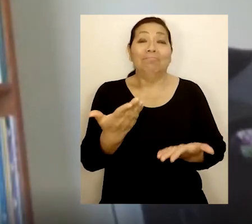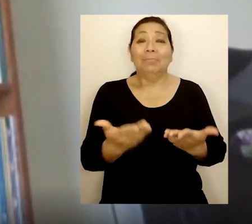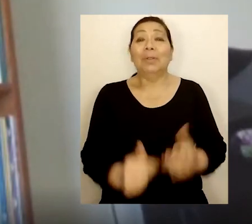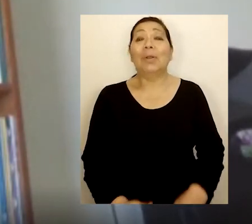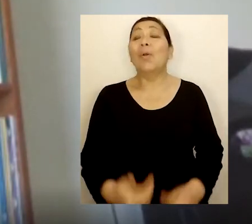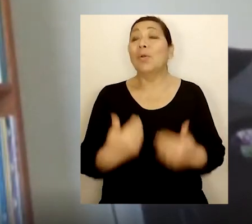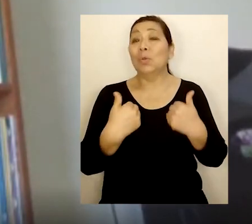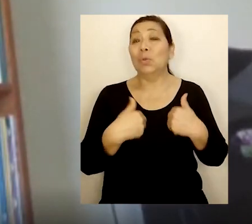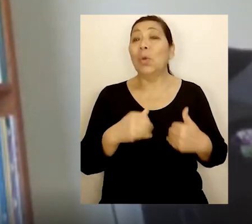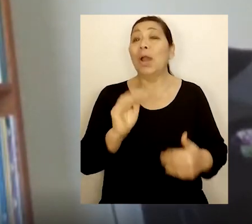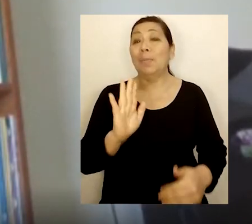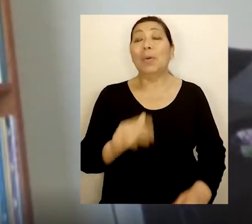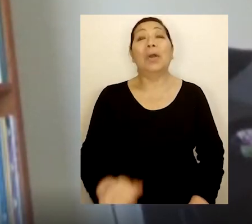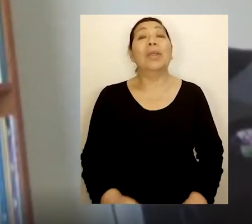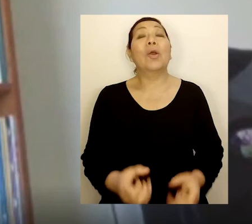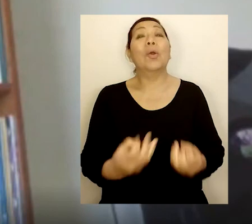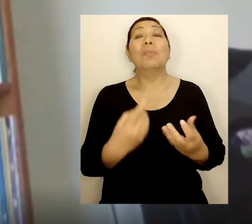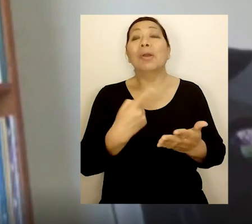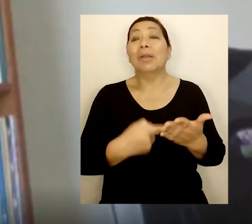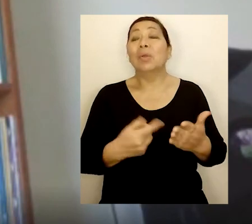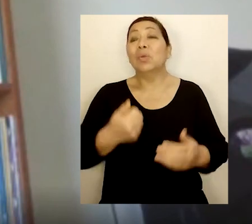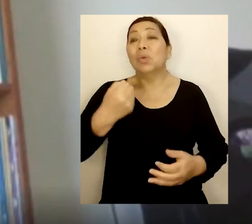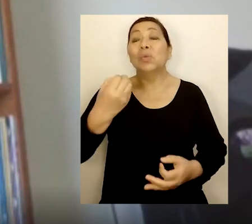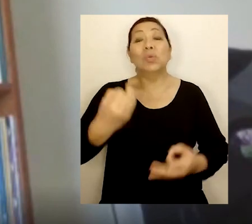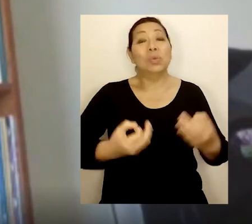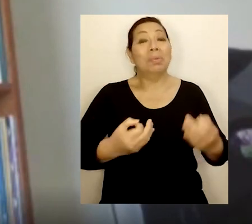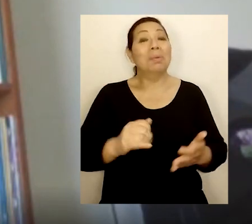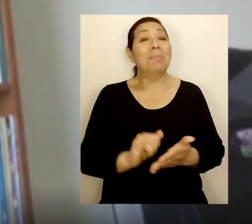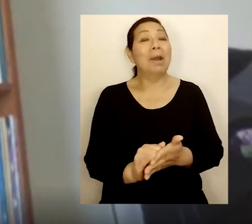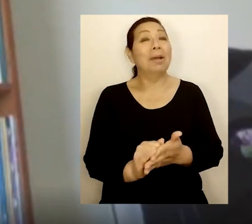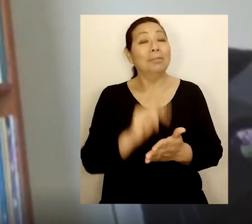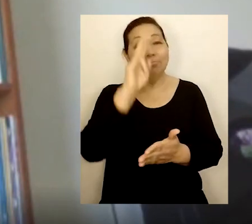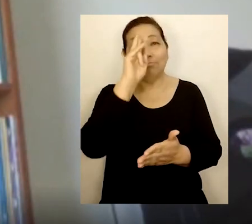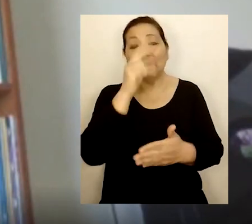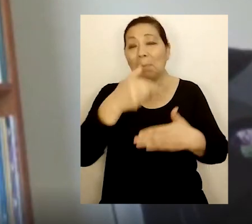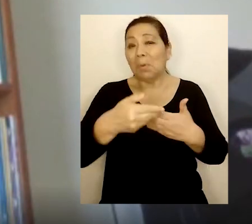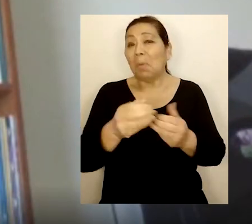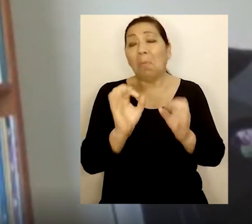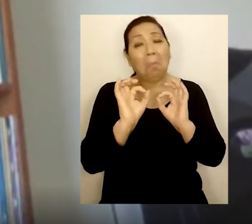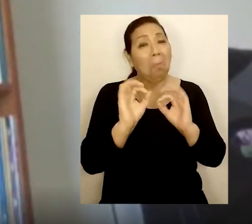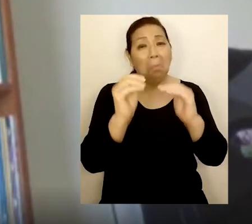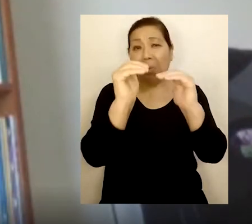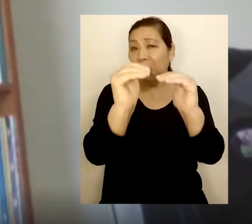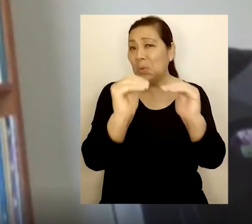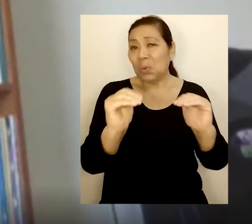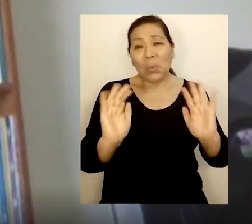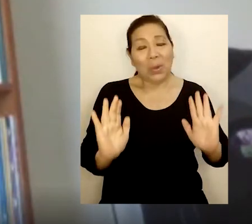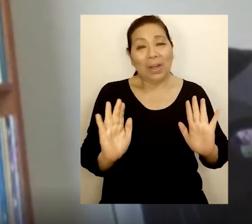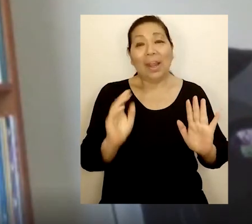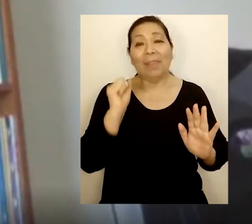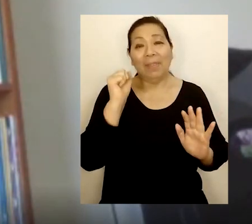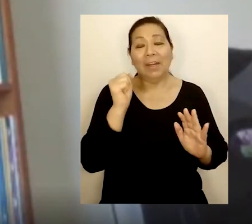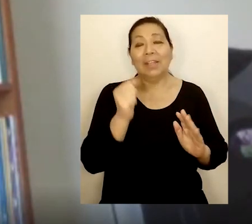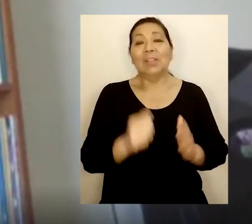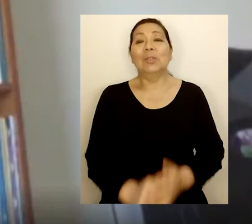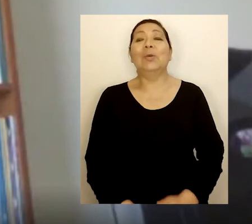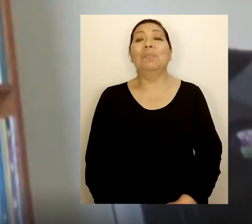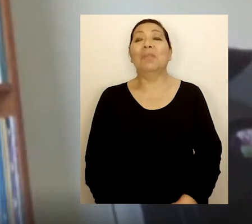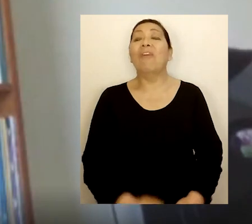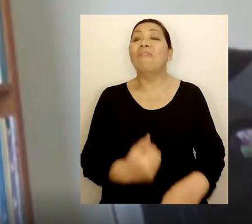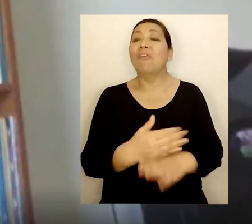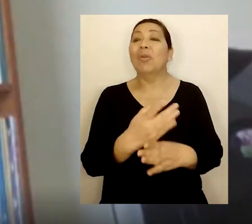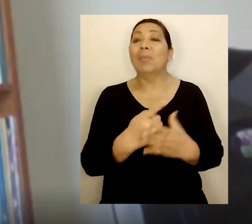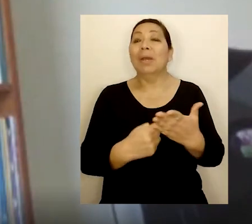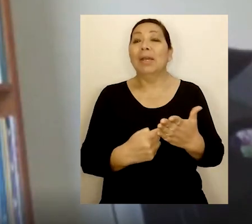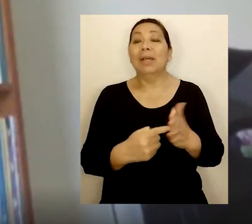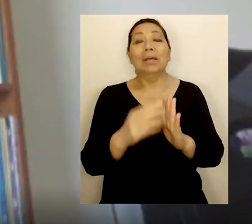el señor abogado, tal decisión de la Corte Suprema vulneraría el debido proceso, puntualmente el derecho a la debida